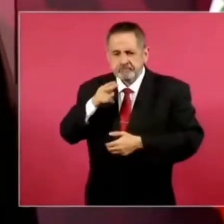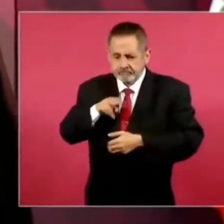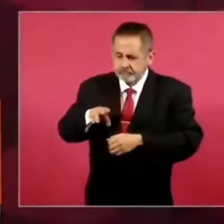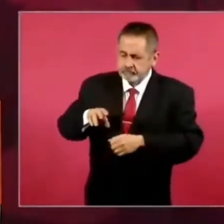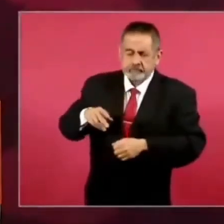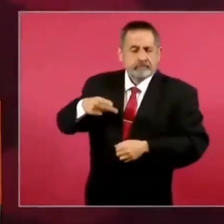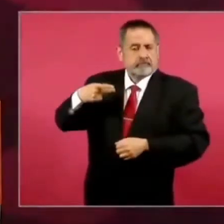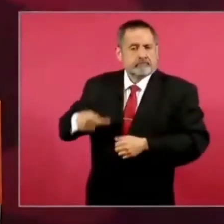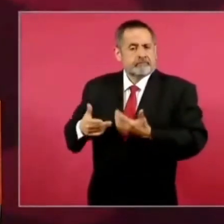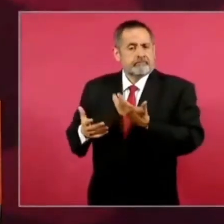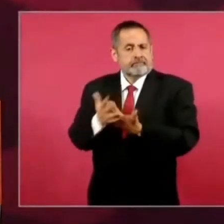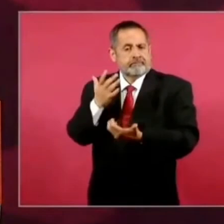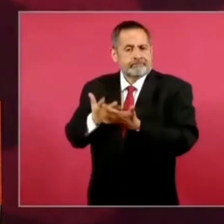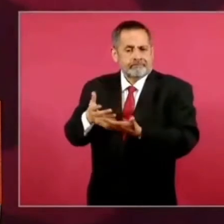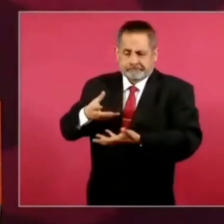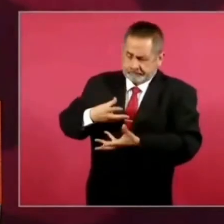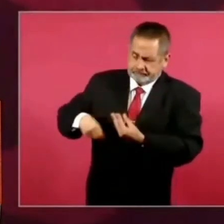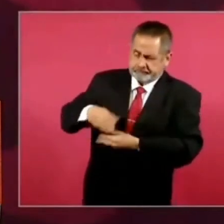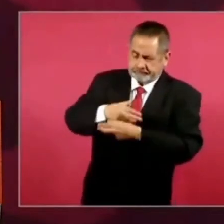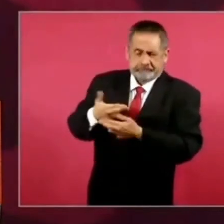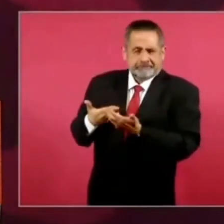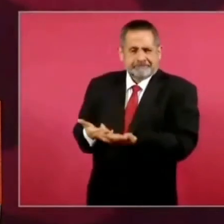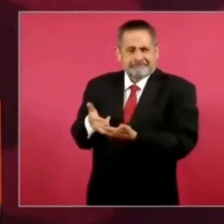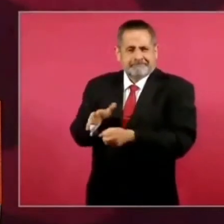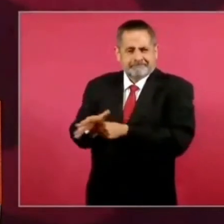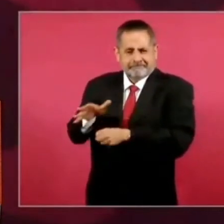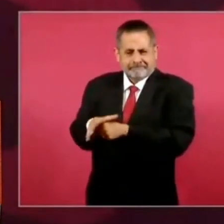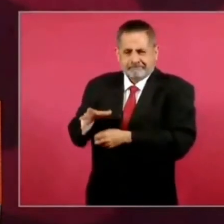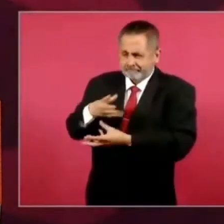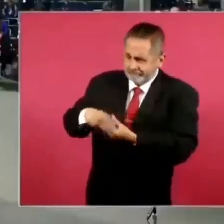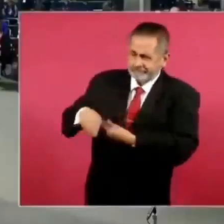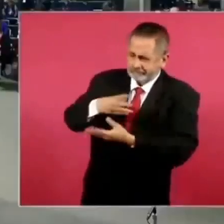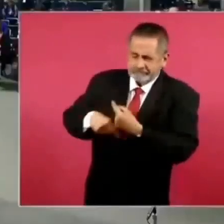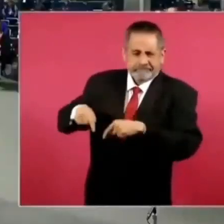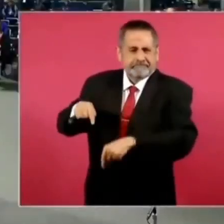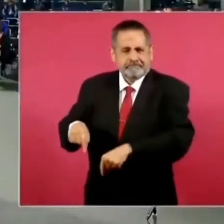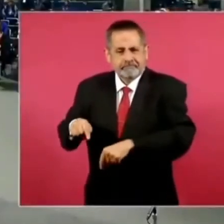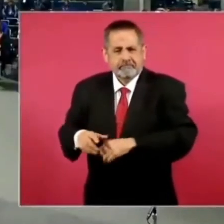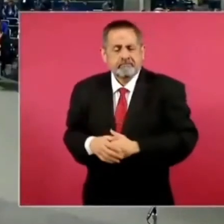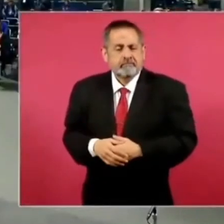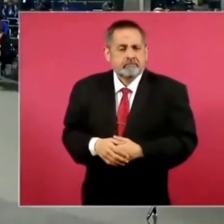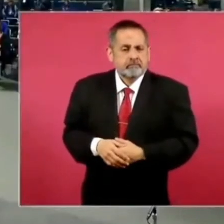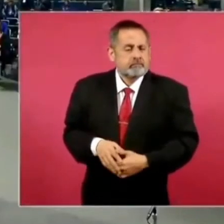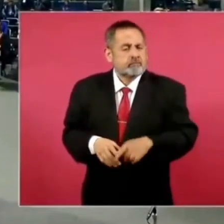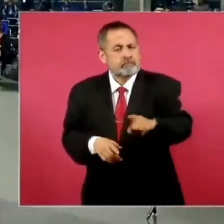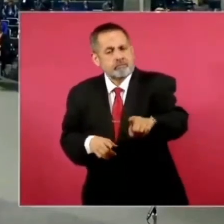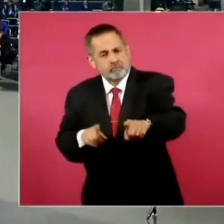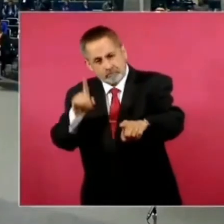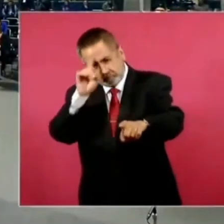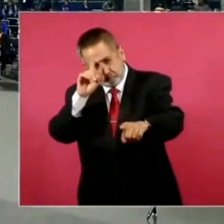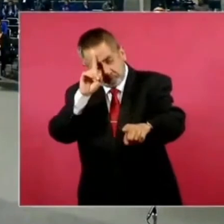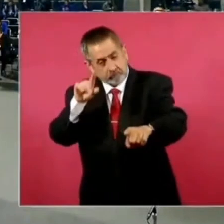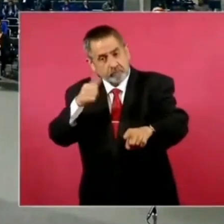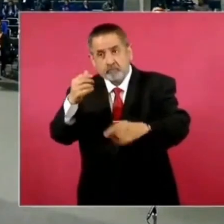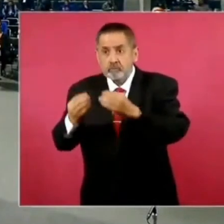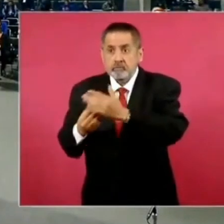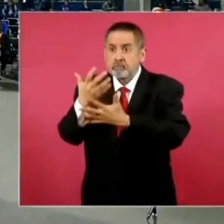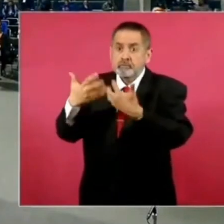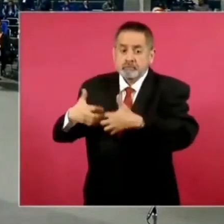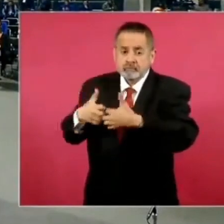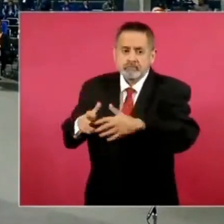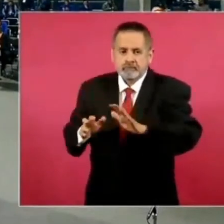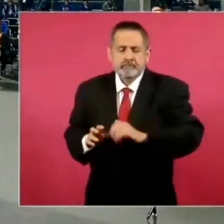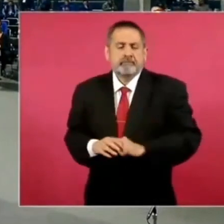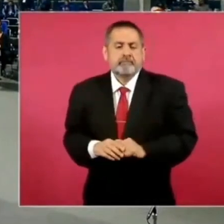autosuficiencia. ¿Pero le recomienda construir otra refinería? ¿Mande? ¿Le recomienda construir otra? ¿Cómo hacerle? O